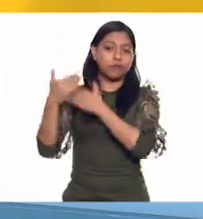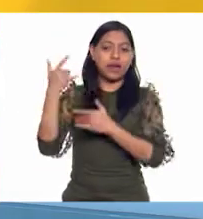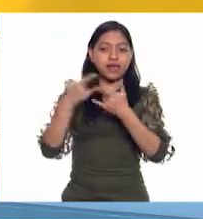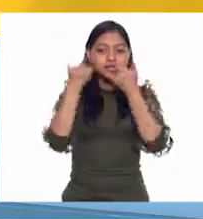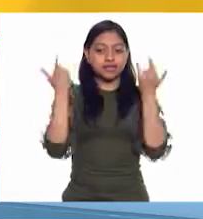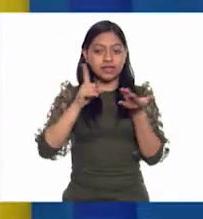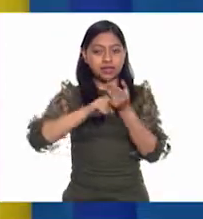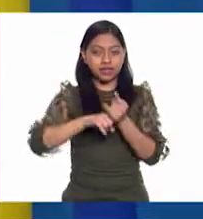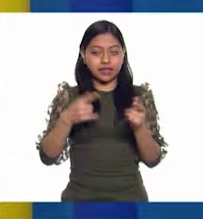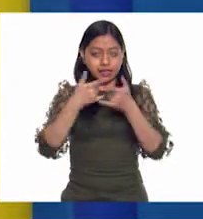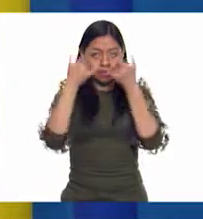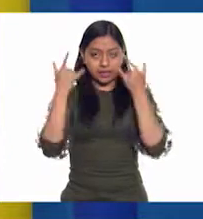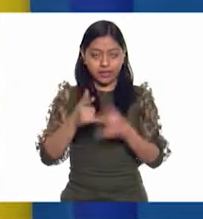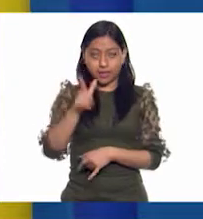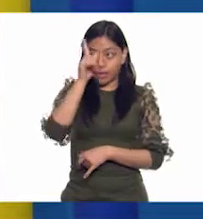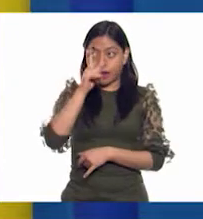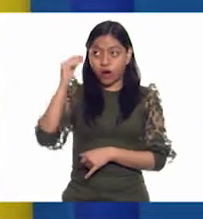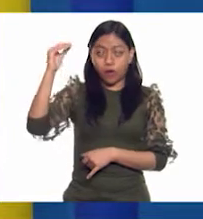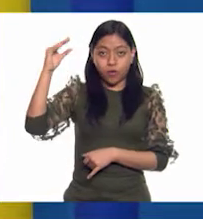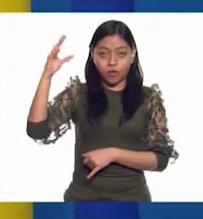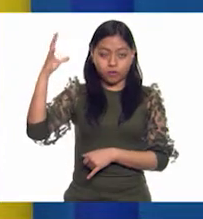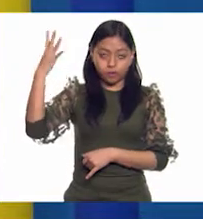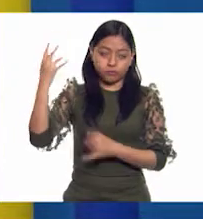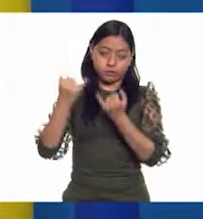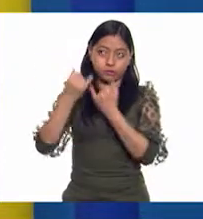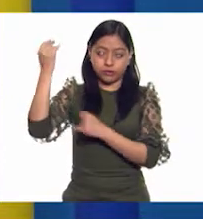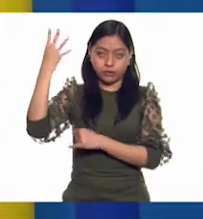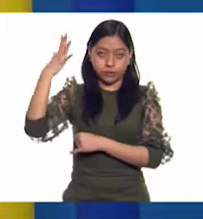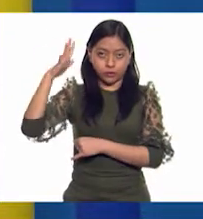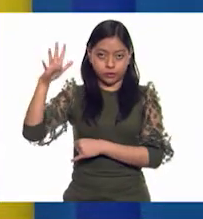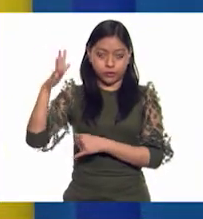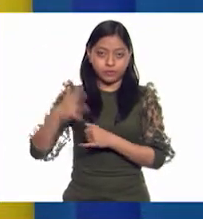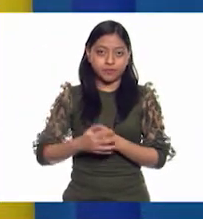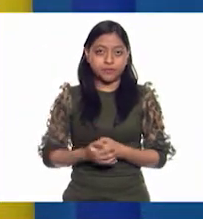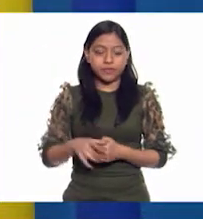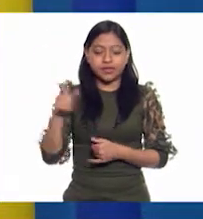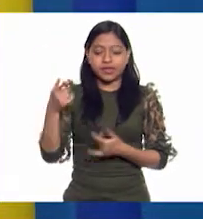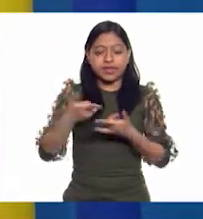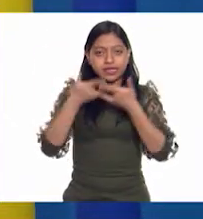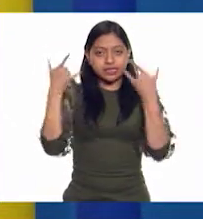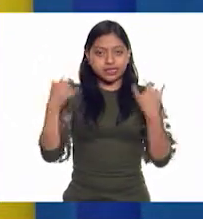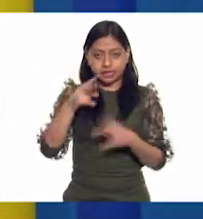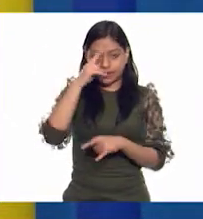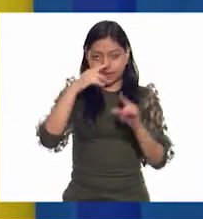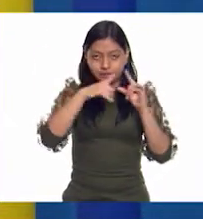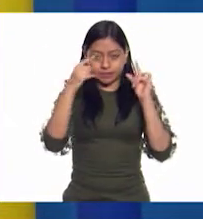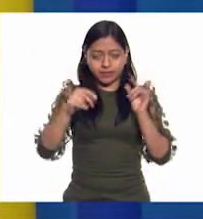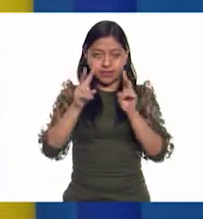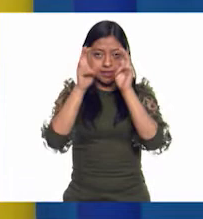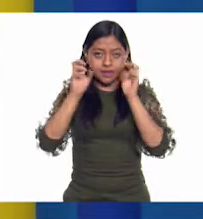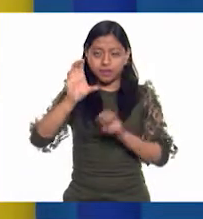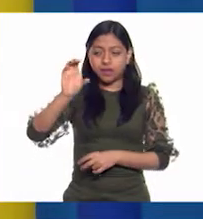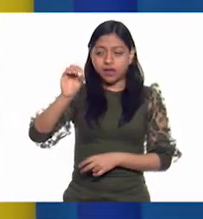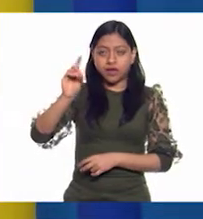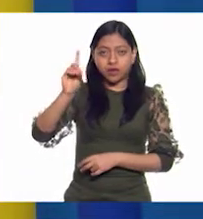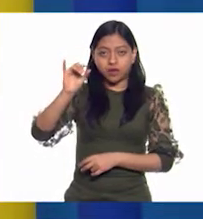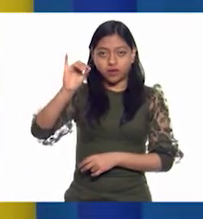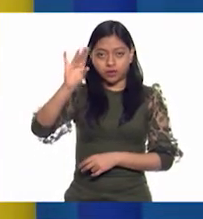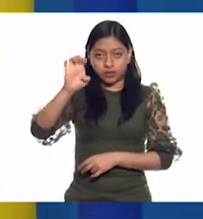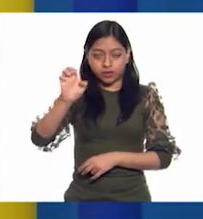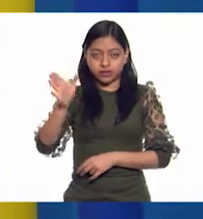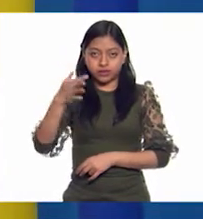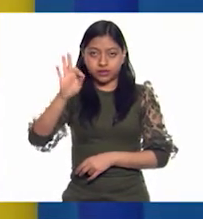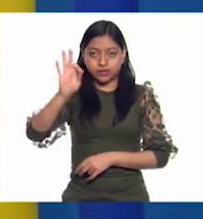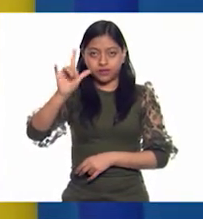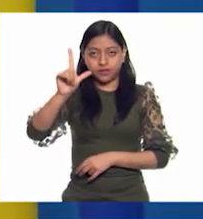y la luna. Así es un antiguo texto mexicano llamado Códice Florentino. Lo que leyó el